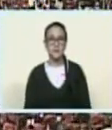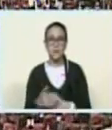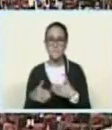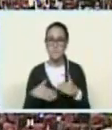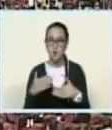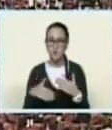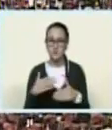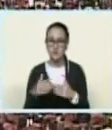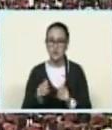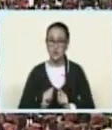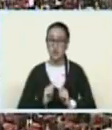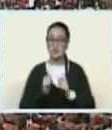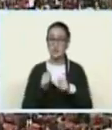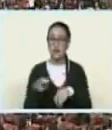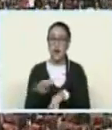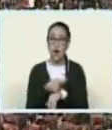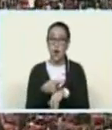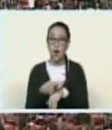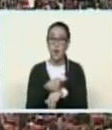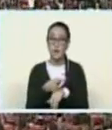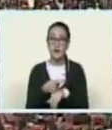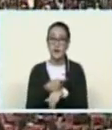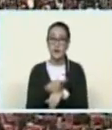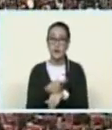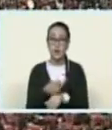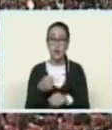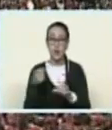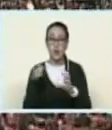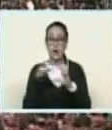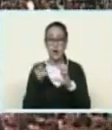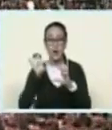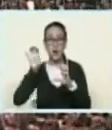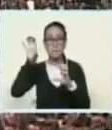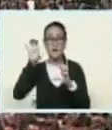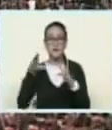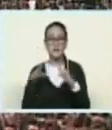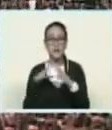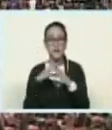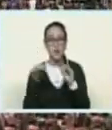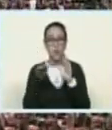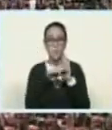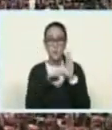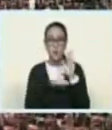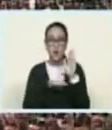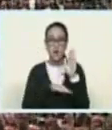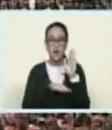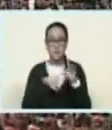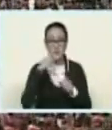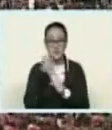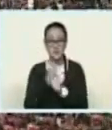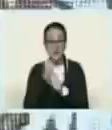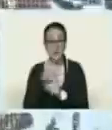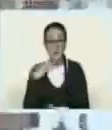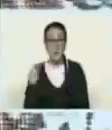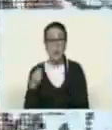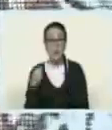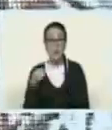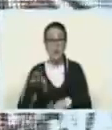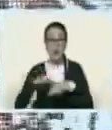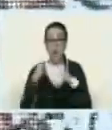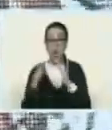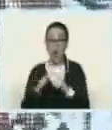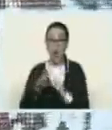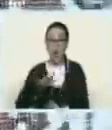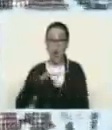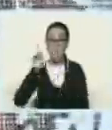para entregarle al gobernador el carnet de la patria y todos los programas de chamba juvenil, hogares de